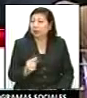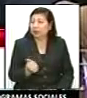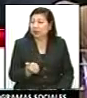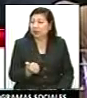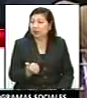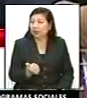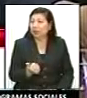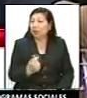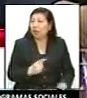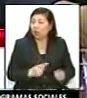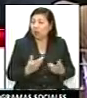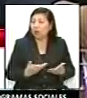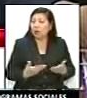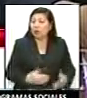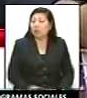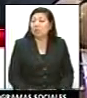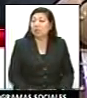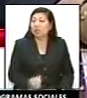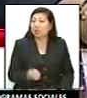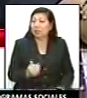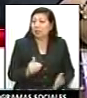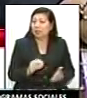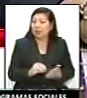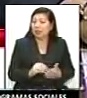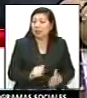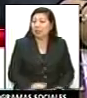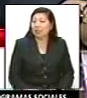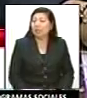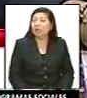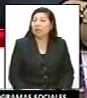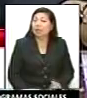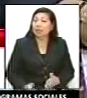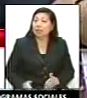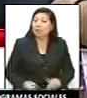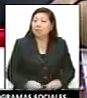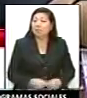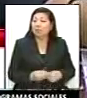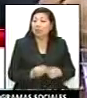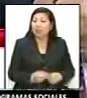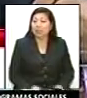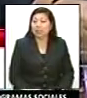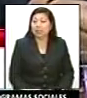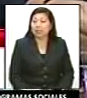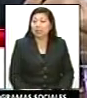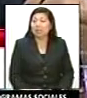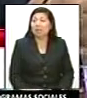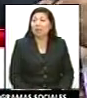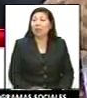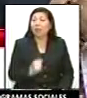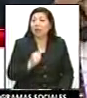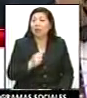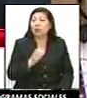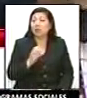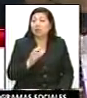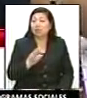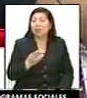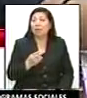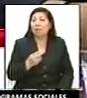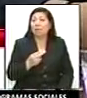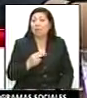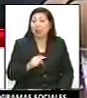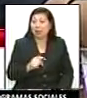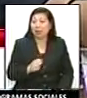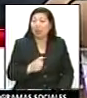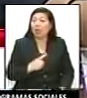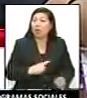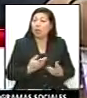con algunos matices, casi al pie de la letra, las corrientes principales en el derecho civil, en el derecho penal, etcétera, con